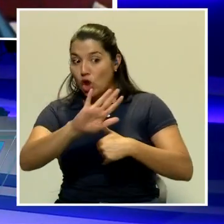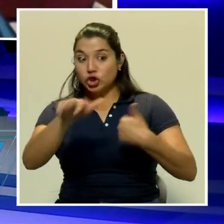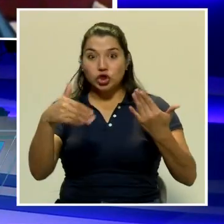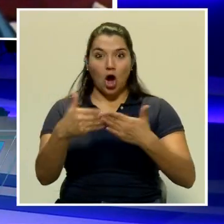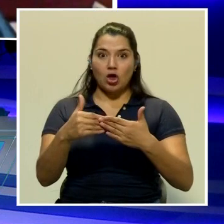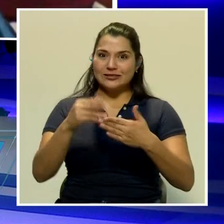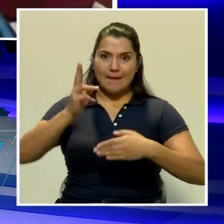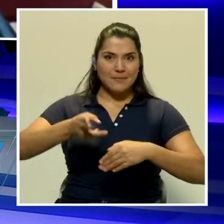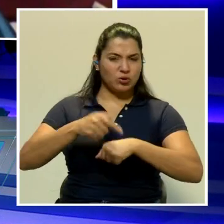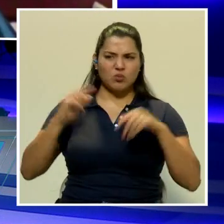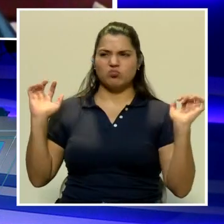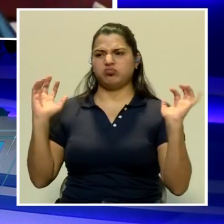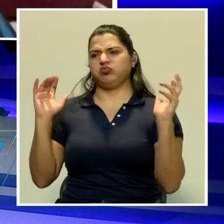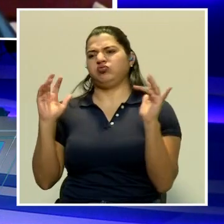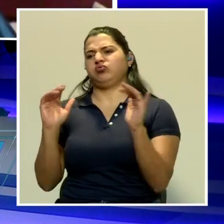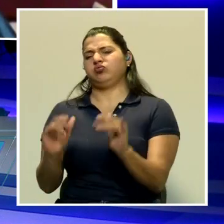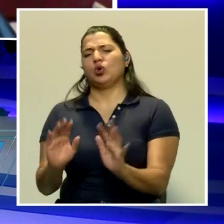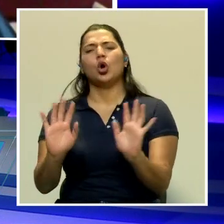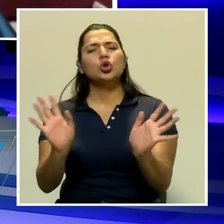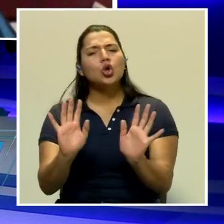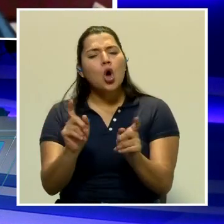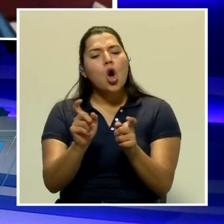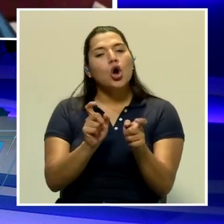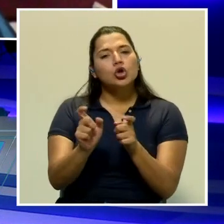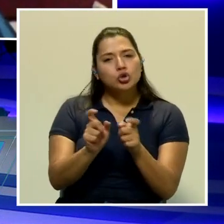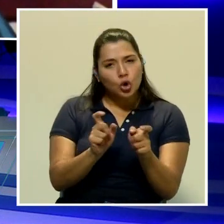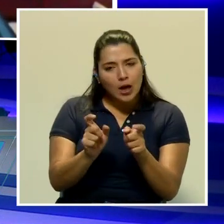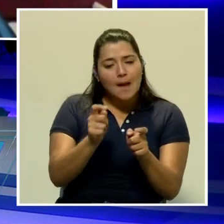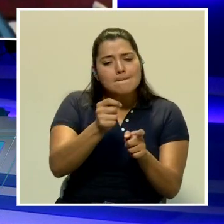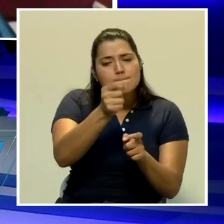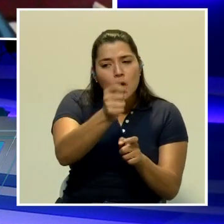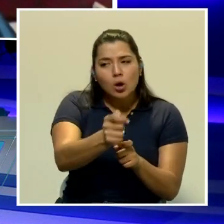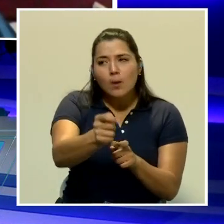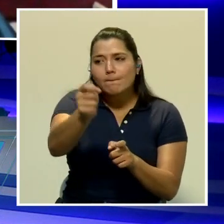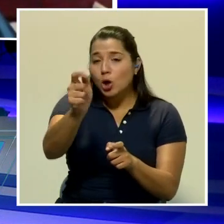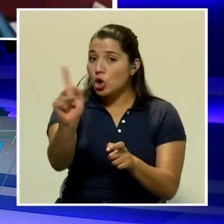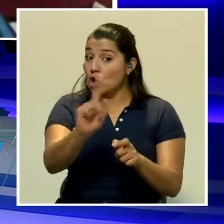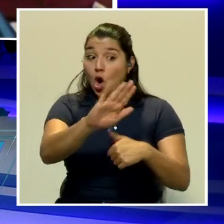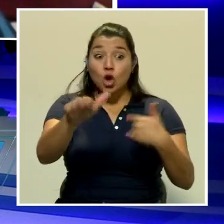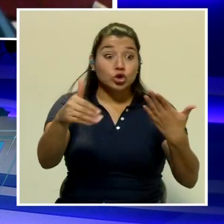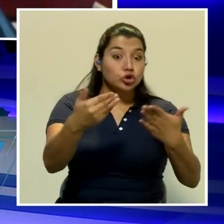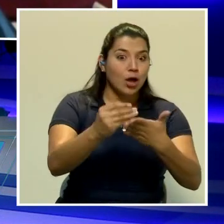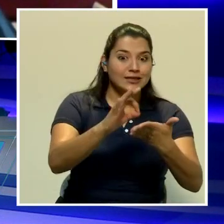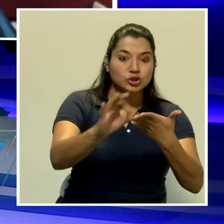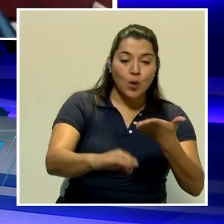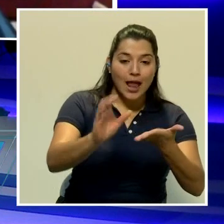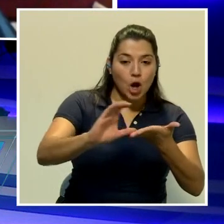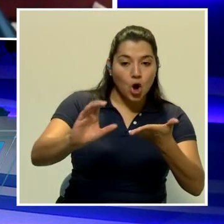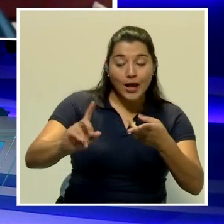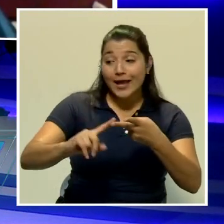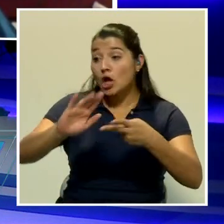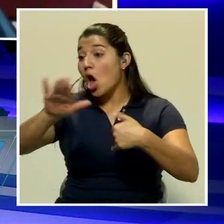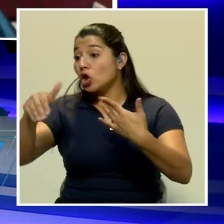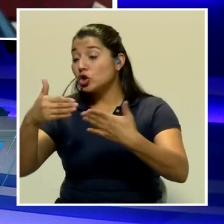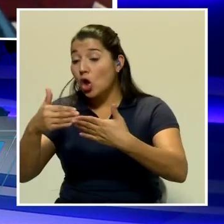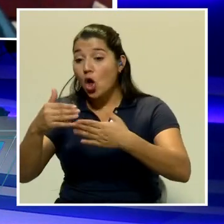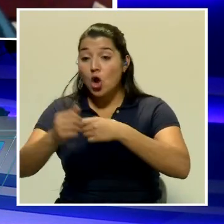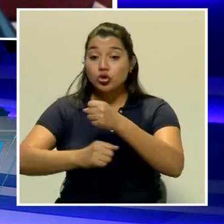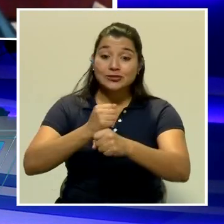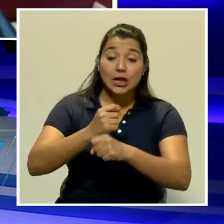controlado, paulatino. No van a ingresar ni todos los centros educativos, ni todos los niveles, ¿verdad? Ni en los horarios que